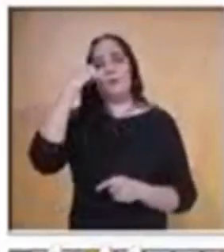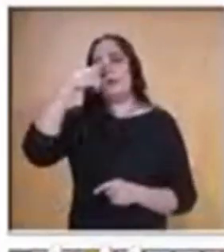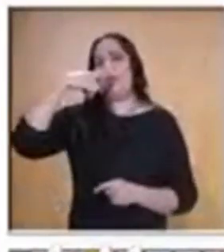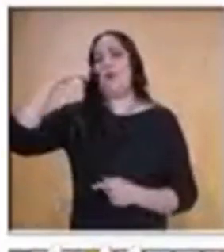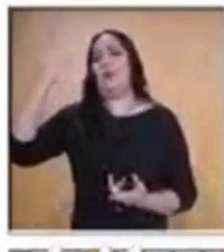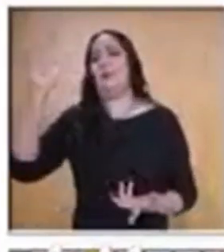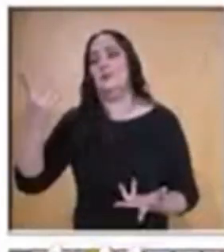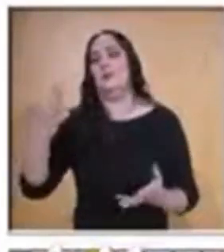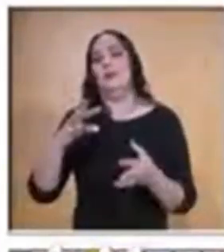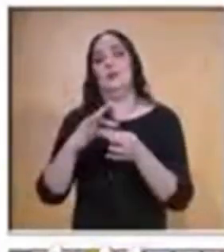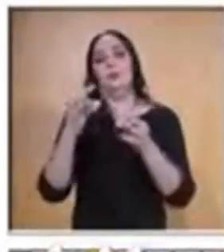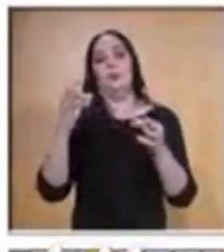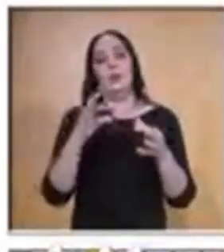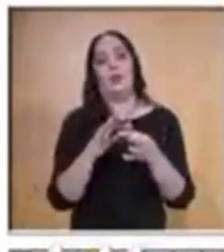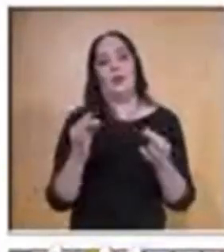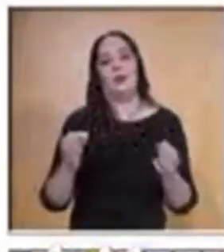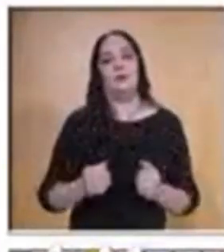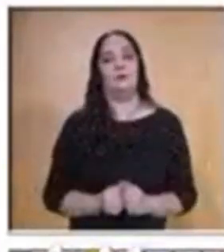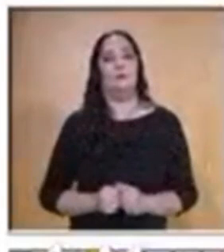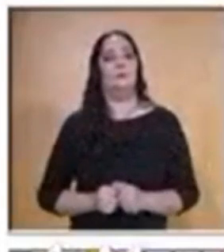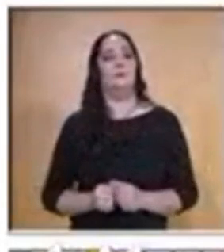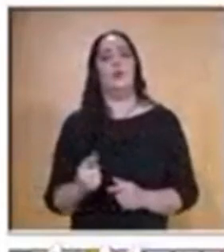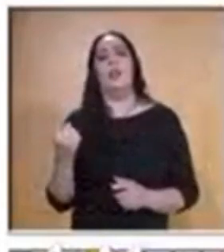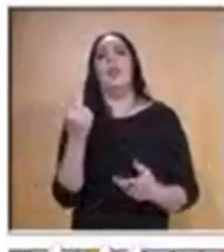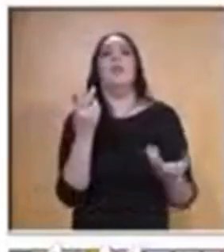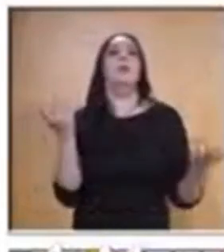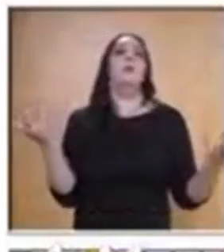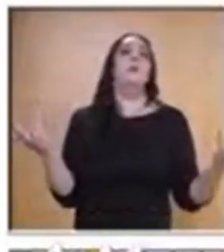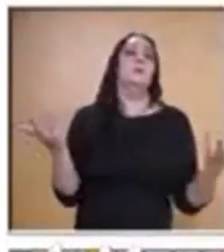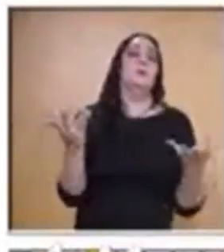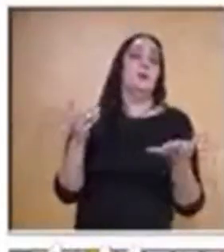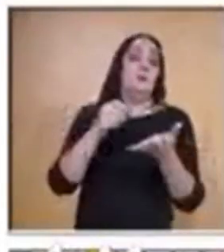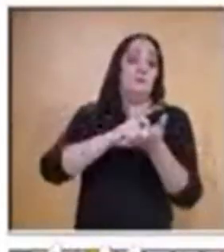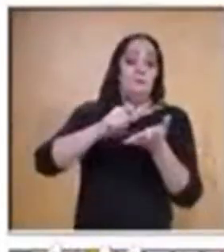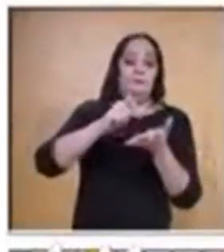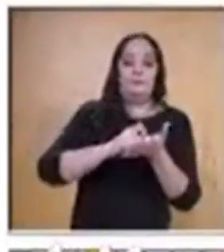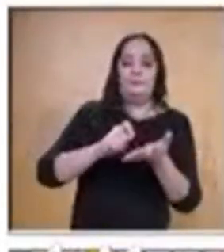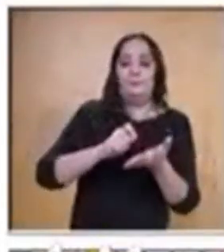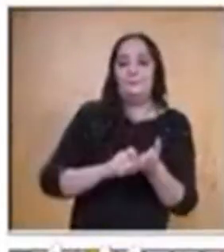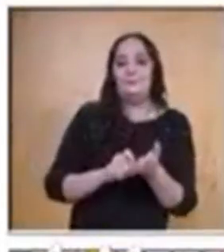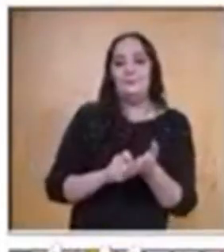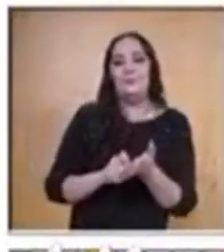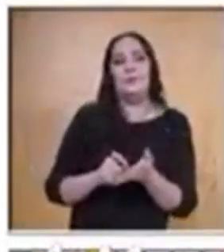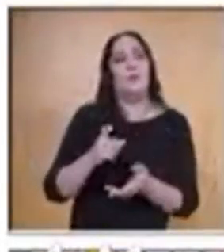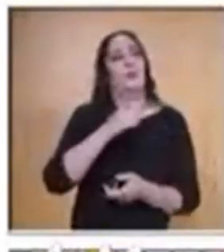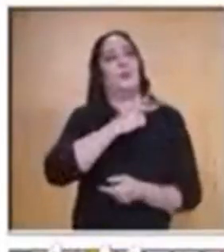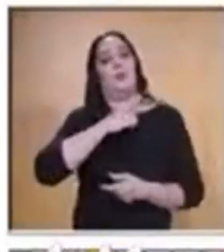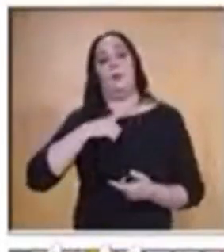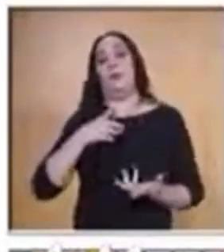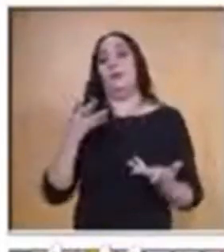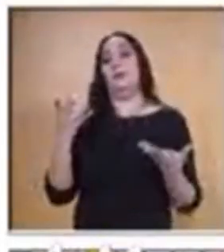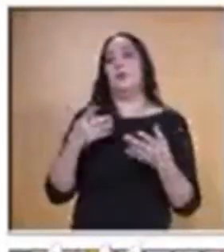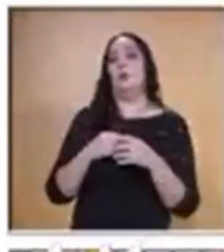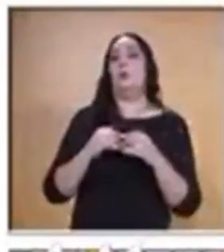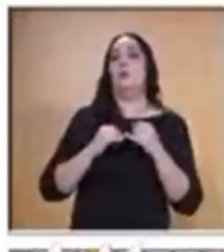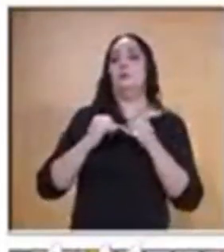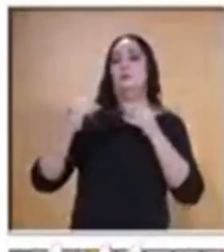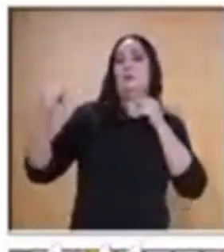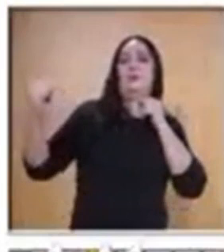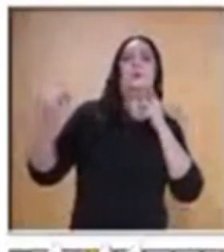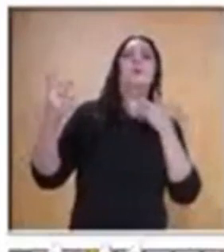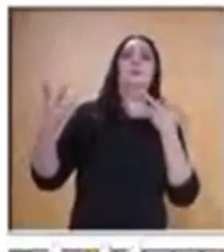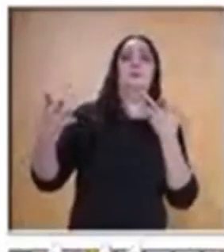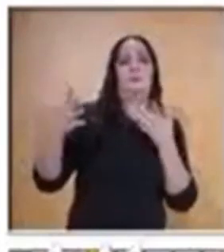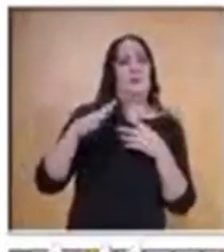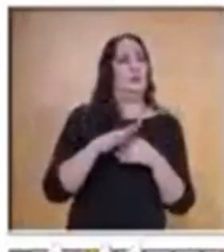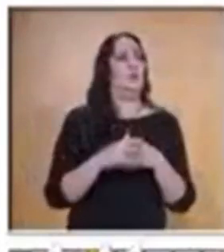acabamos de explicar. Entonces, ¿qué es lo que vamos a registrar? Bueno, tiene que estar a una distancia considerada, la